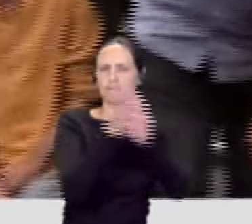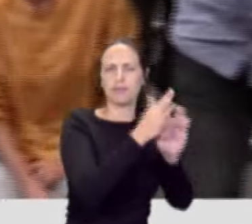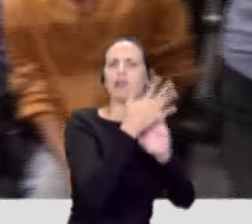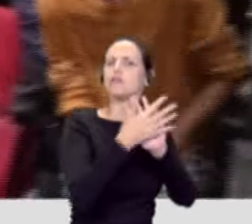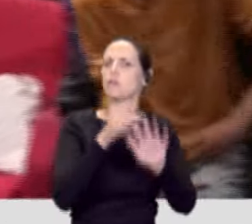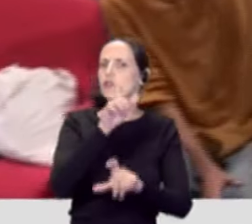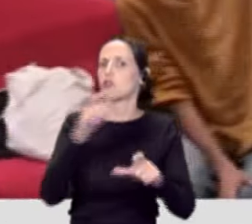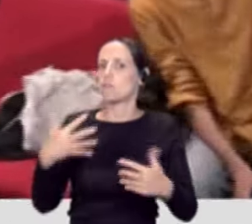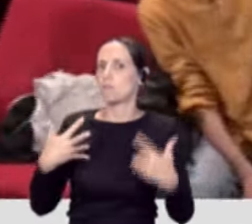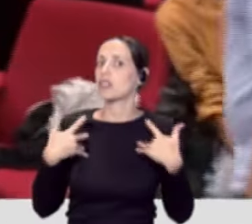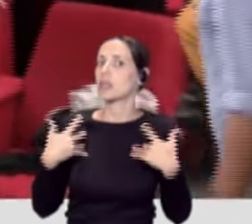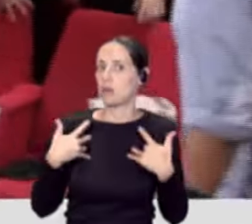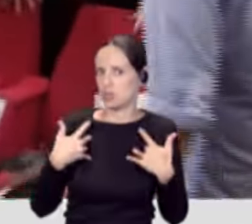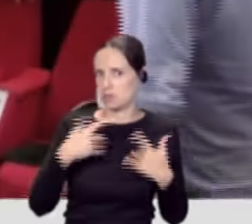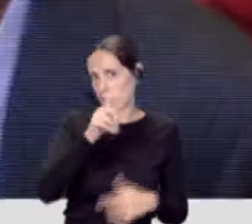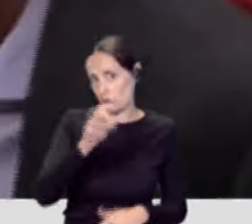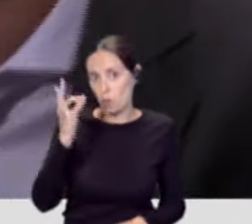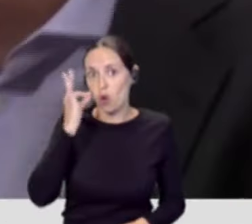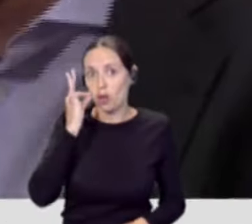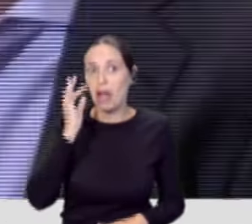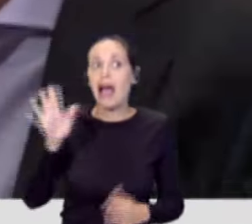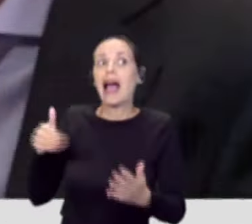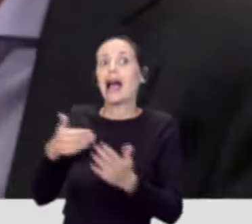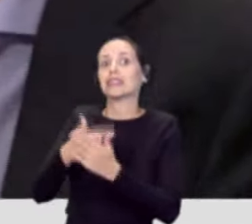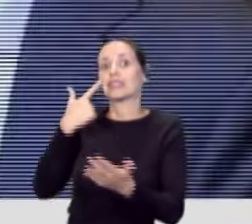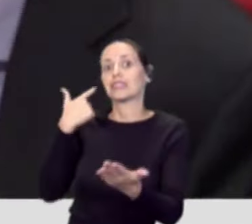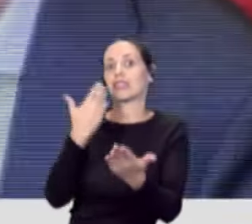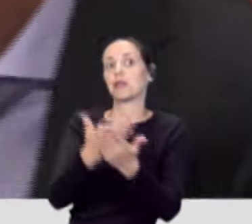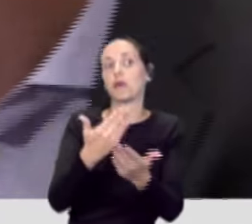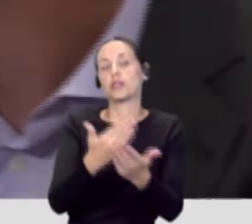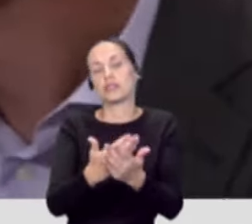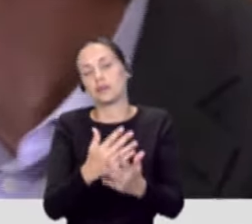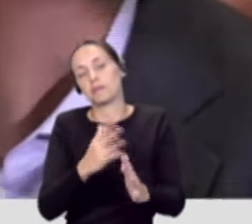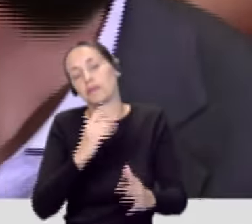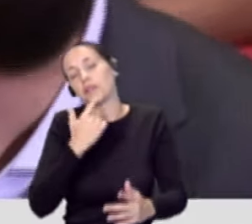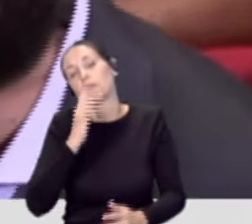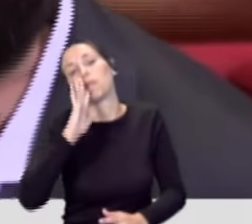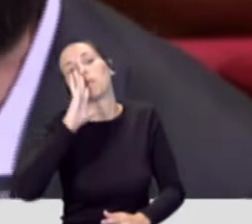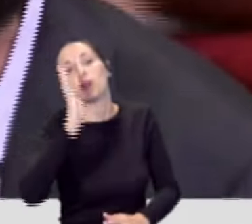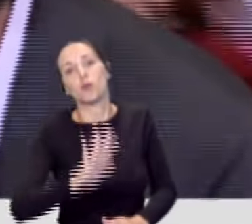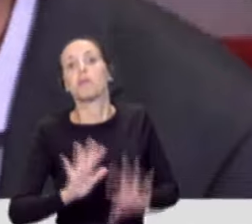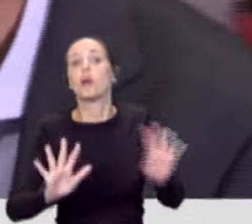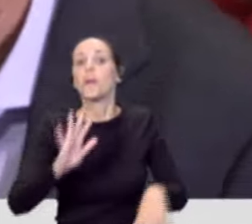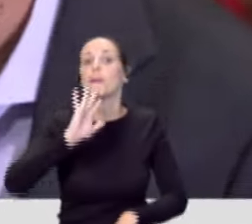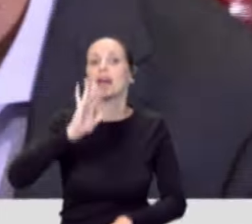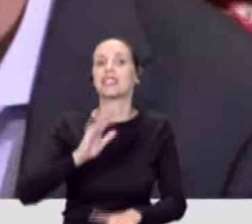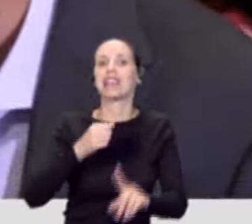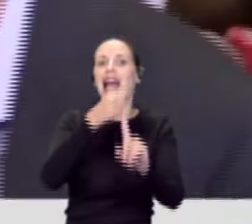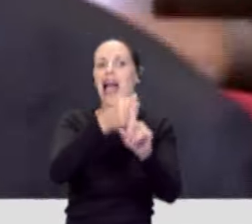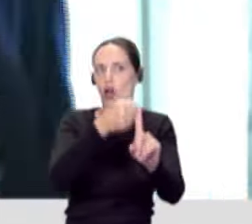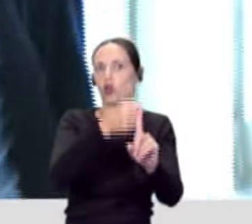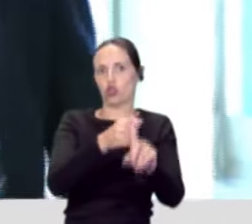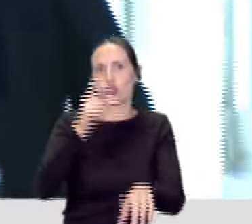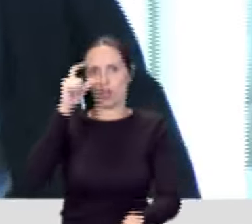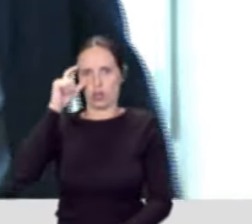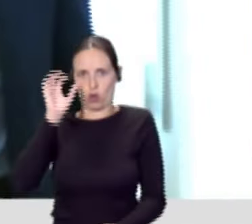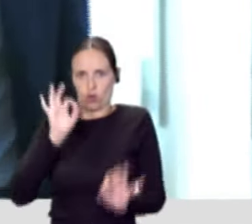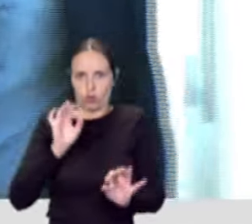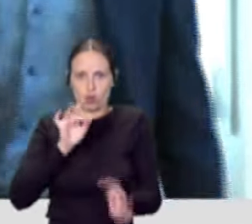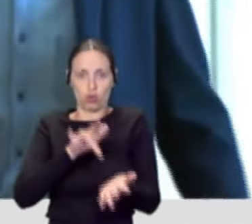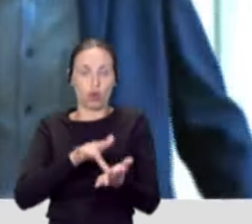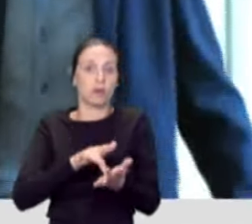que presuntamente, bueno, hasta que se demuestre, pero bueno, han sido acosadas sexualmente por Íñigo Errejón. Van animándose, al parecer es